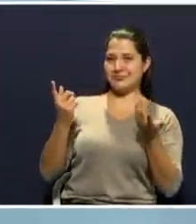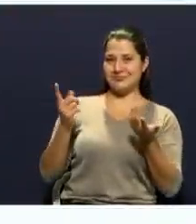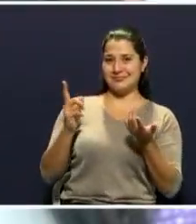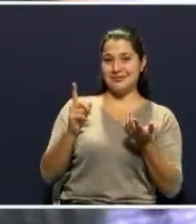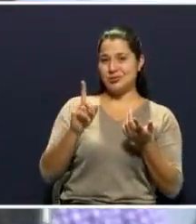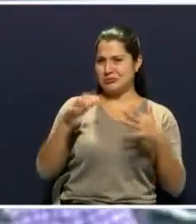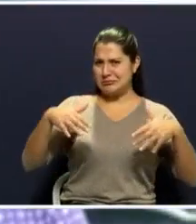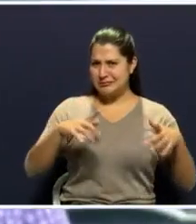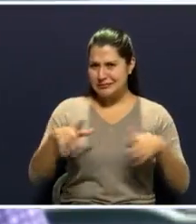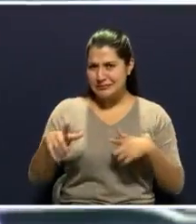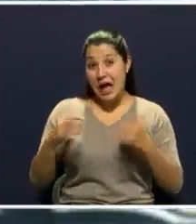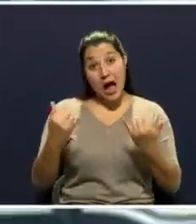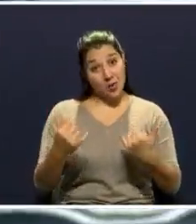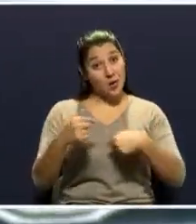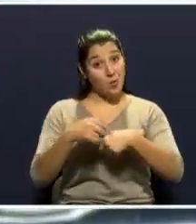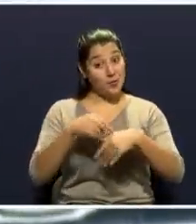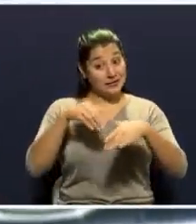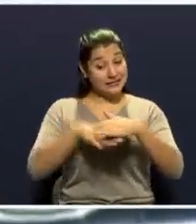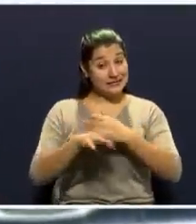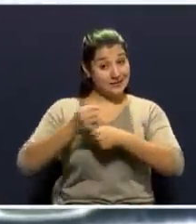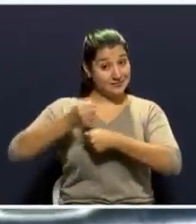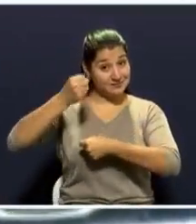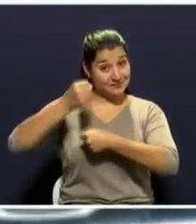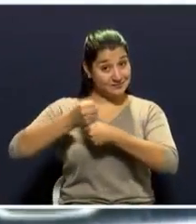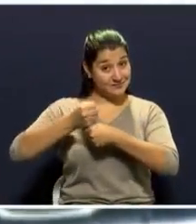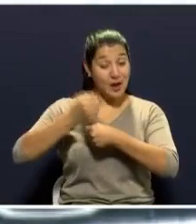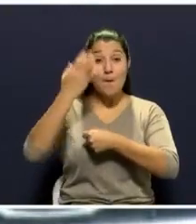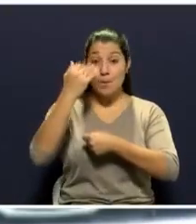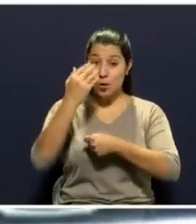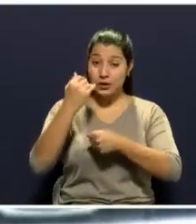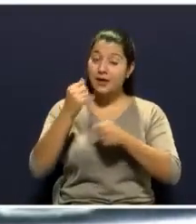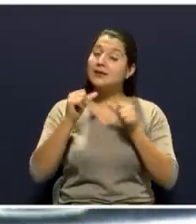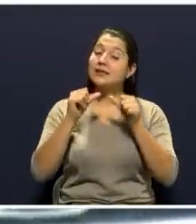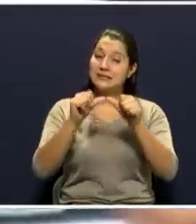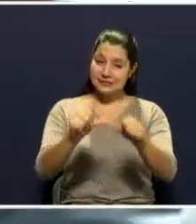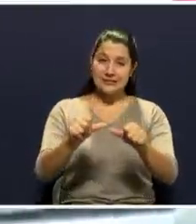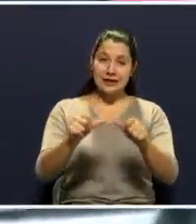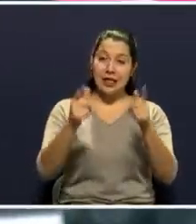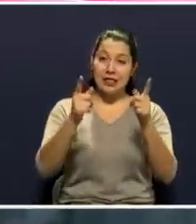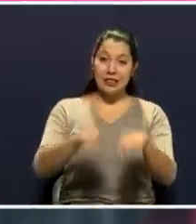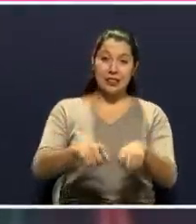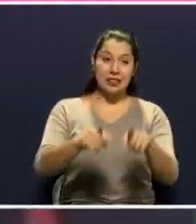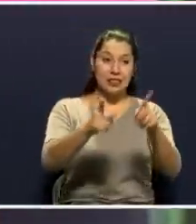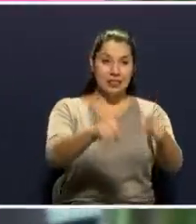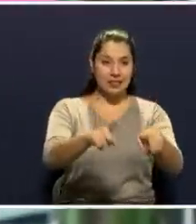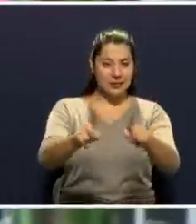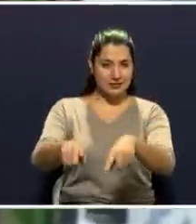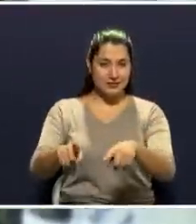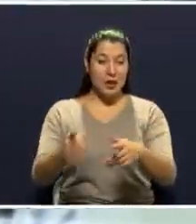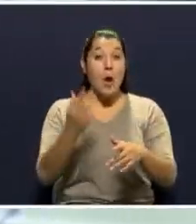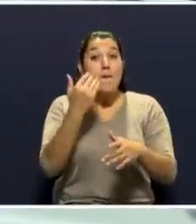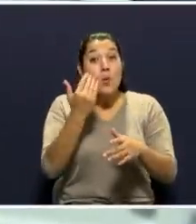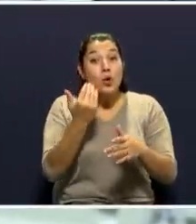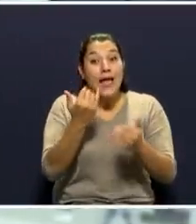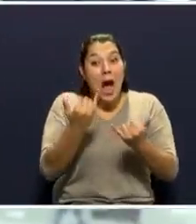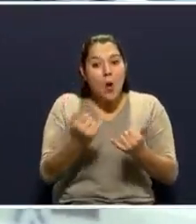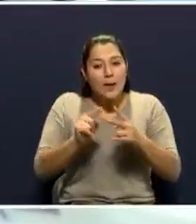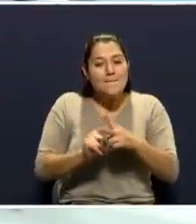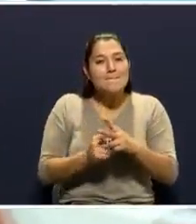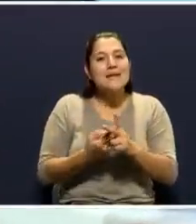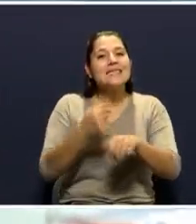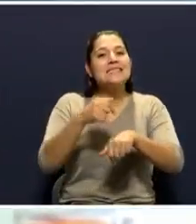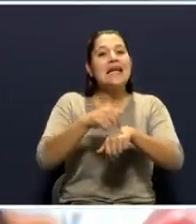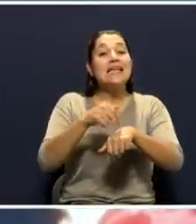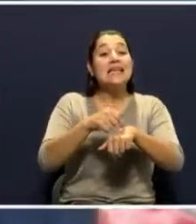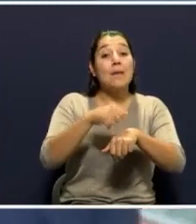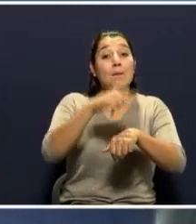de comenzar a cargar sombrilla o paraguas, porque se seguirán presentando de manera aislada, esto como parte del periodo de